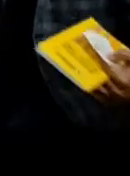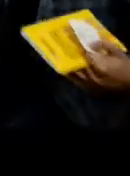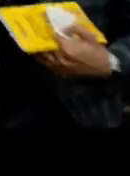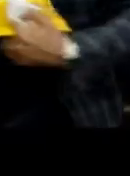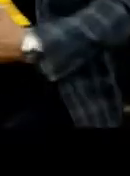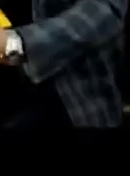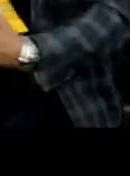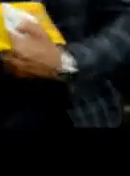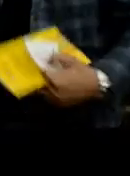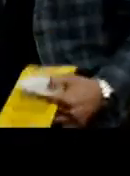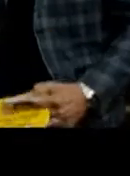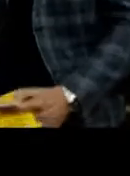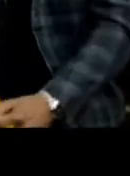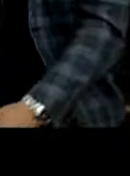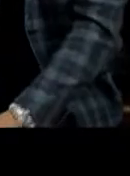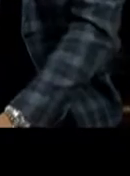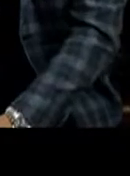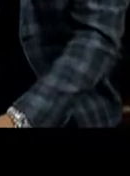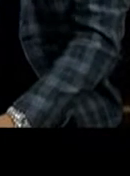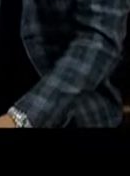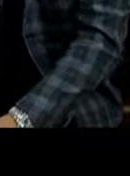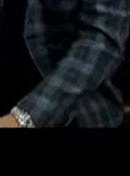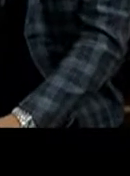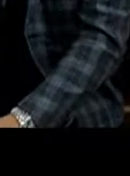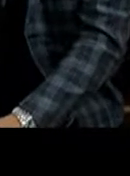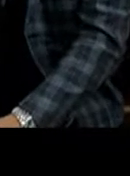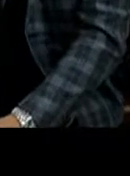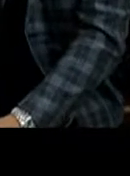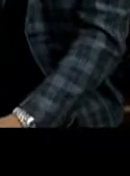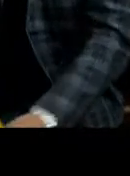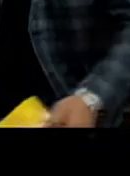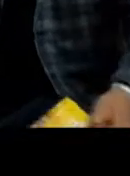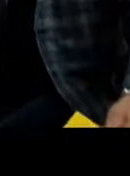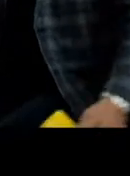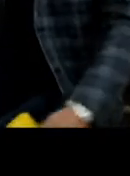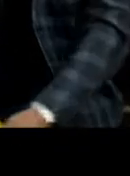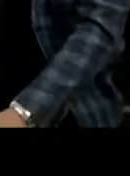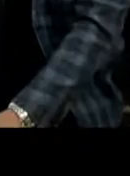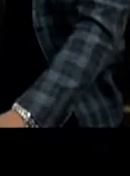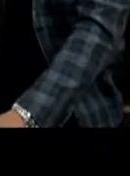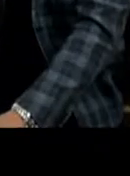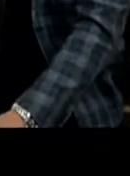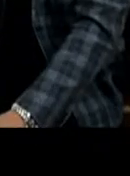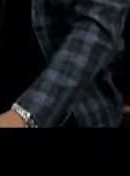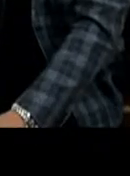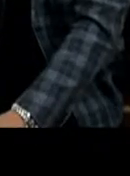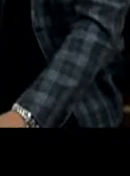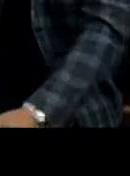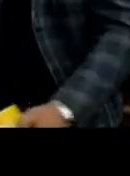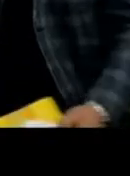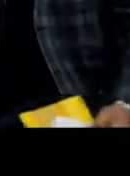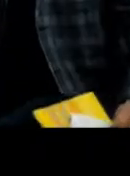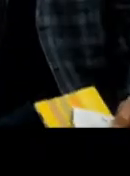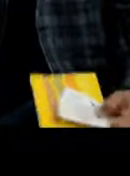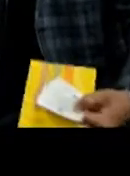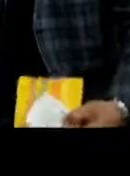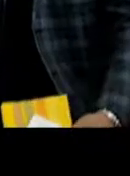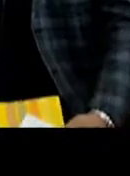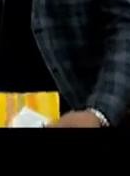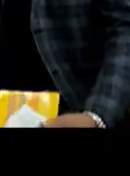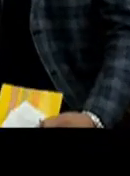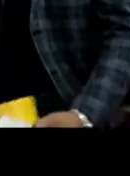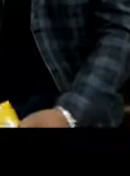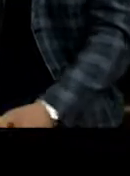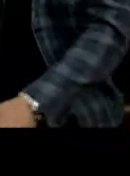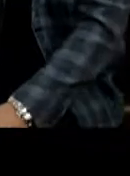educativo? ¿Cómo se encaminan para que los jóvenes, los más jóvenes, desde las aulas, desde los salones de clase,